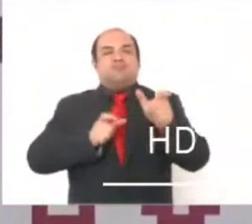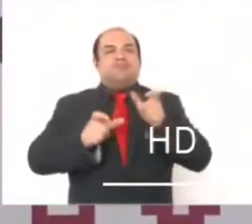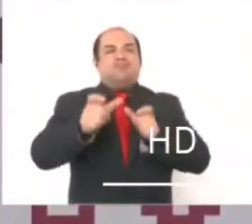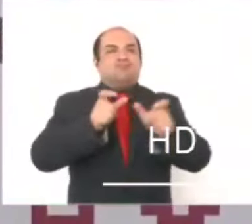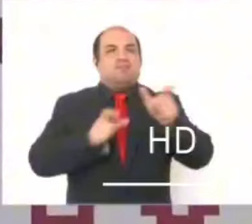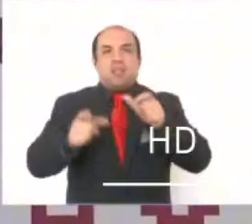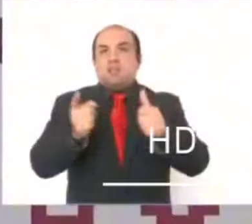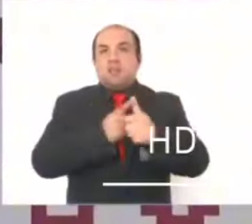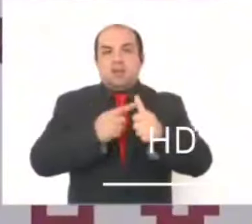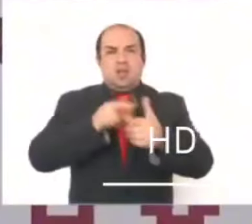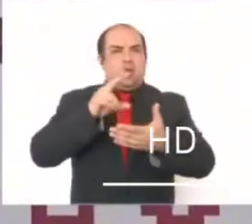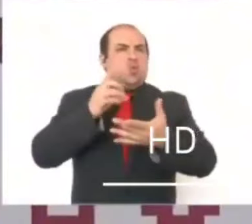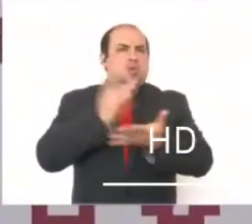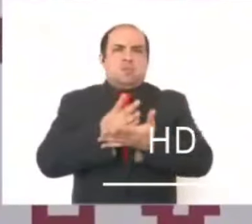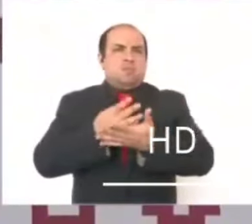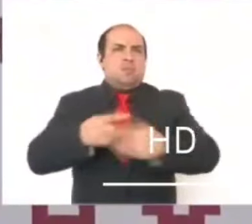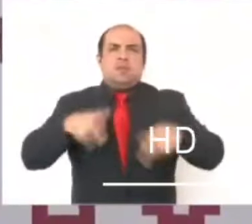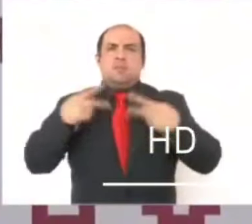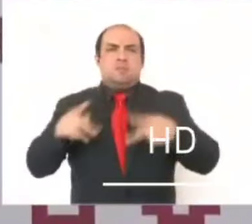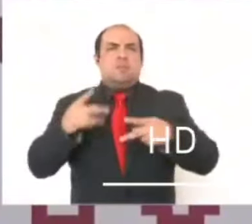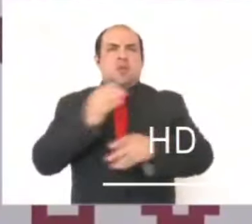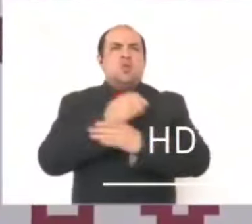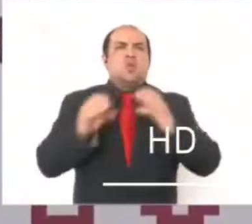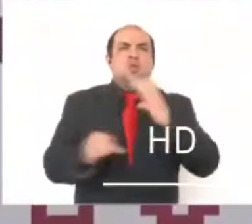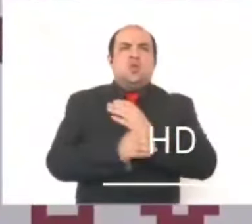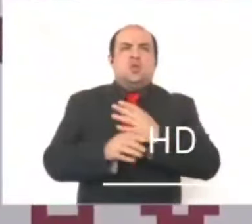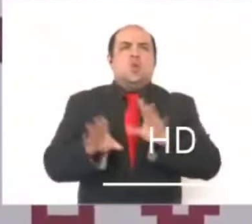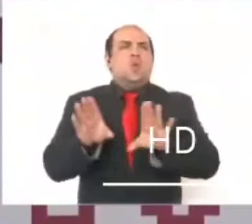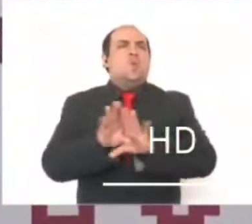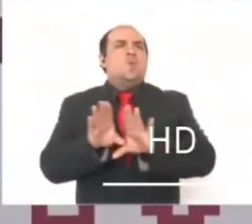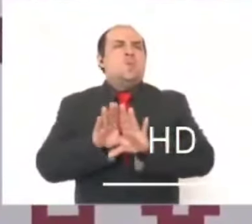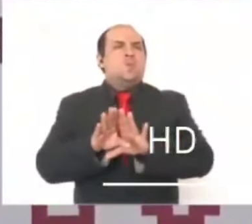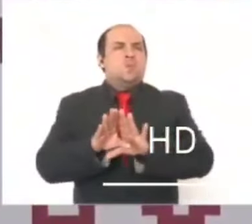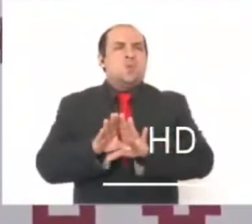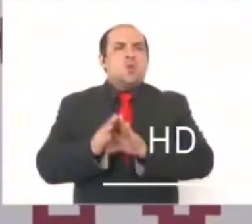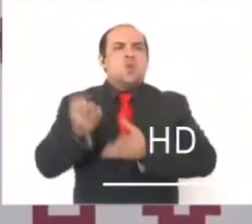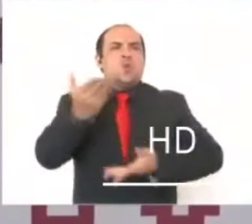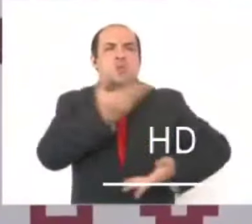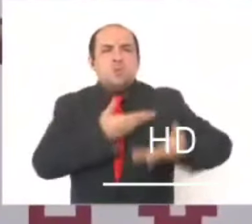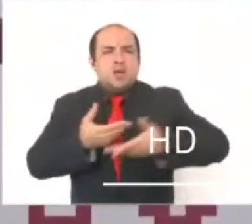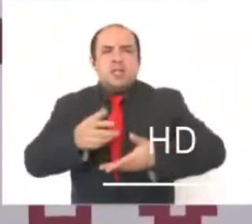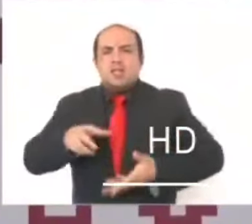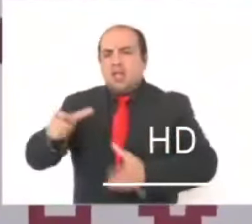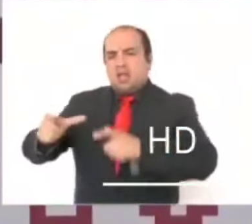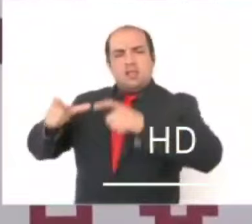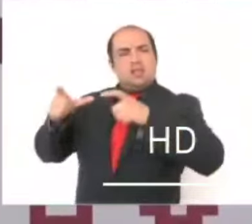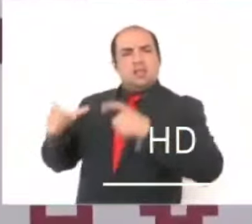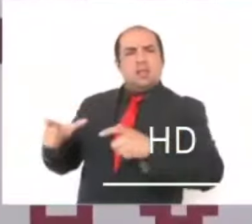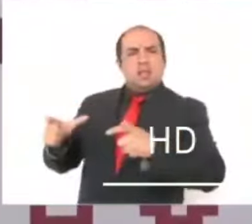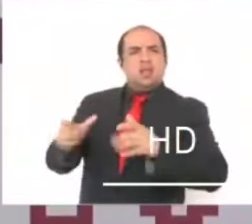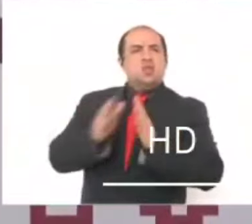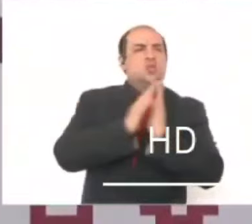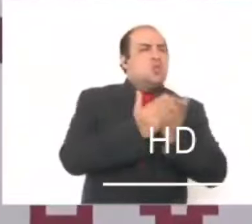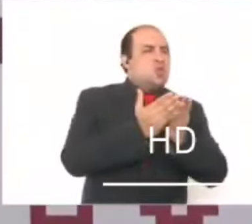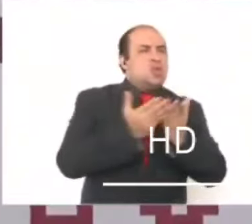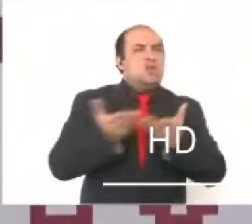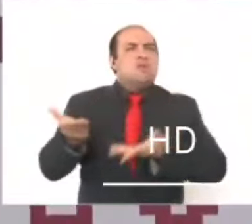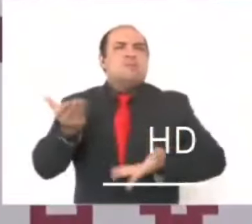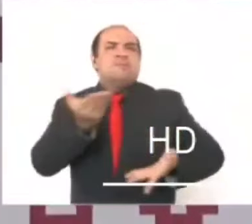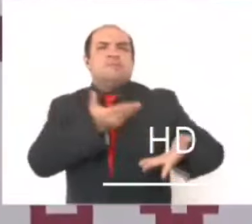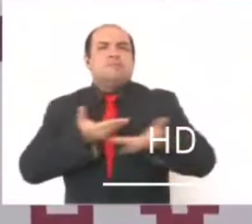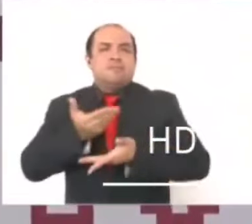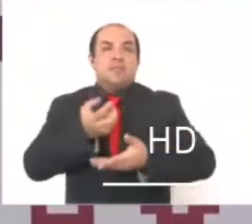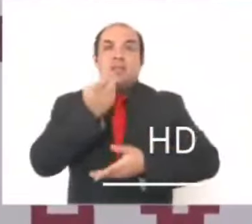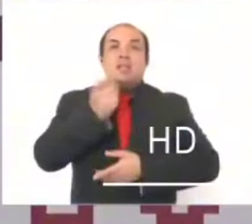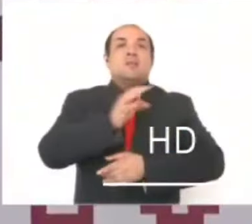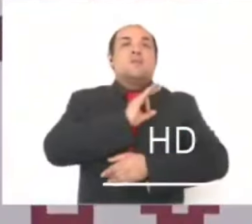simplemente ir a vender cosas, sino cómo podían compartir, intercambiar discos, libros, y fue la pauta